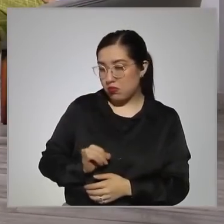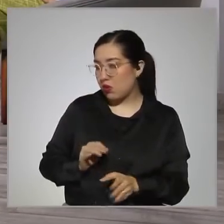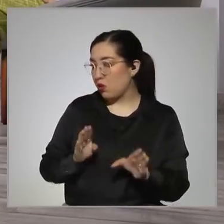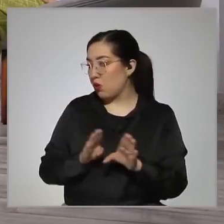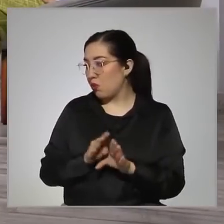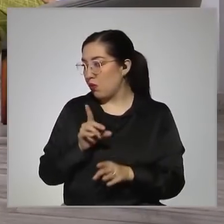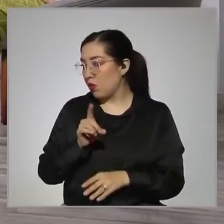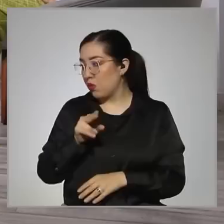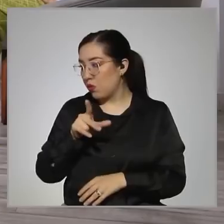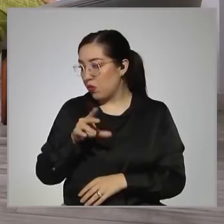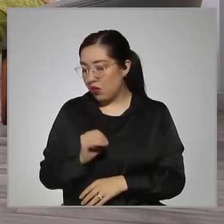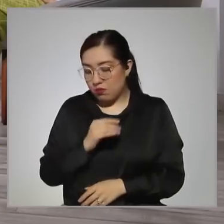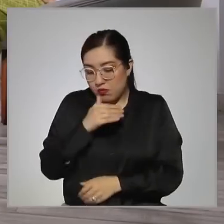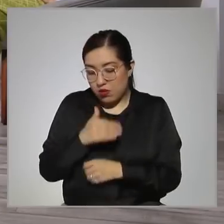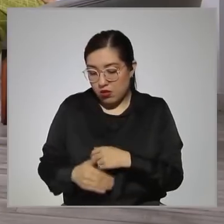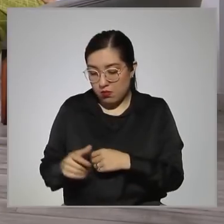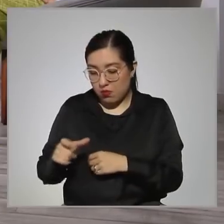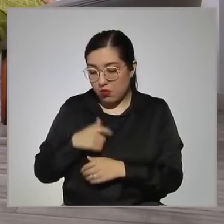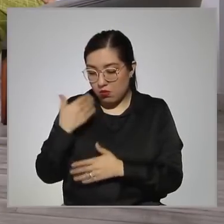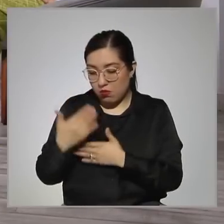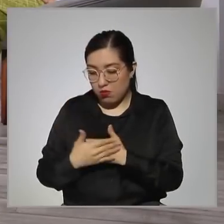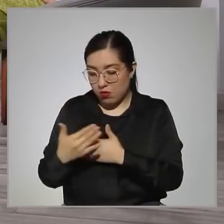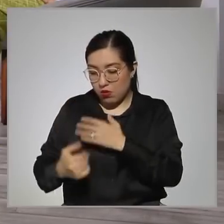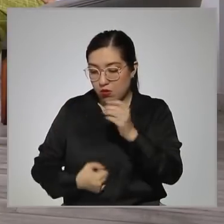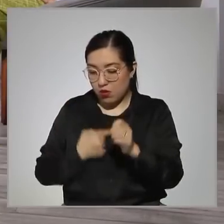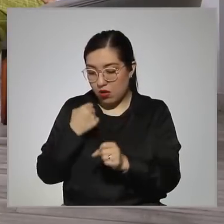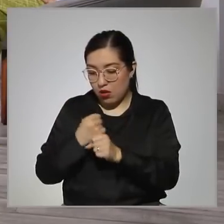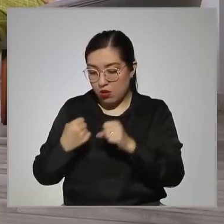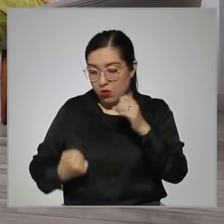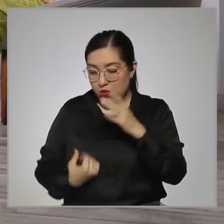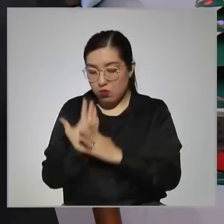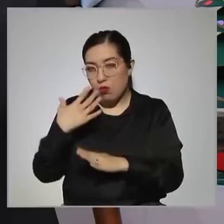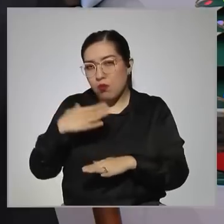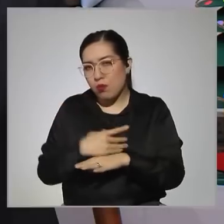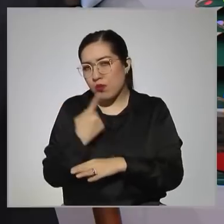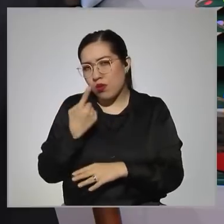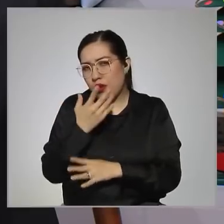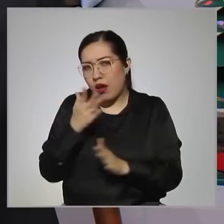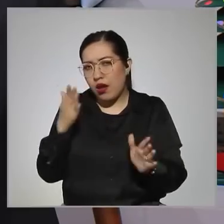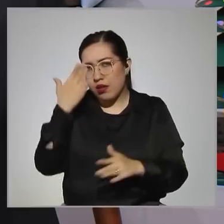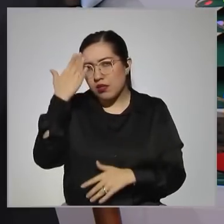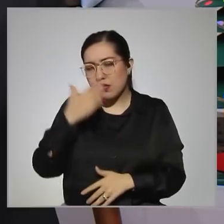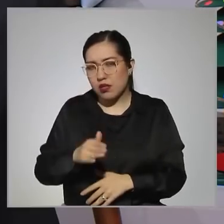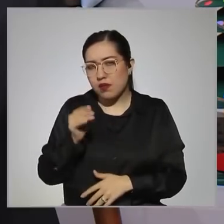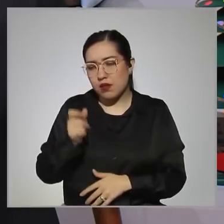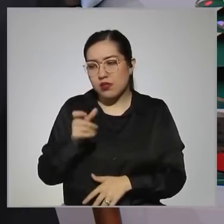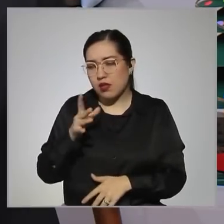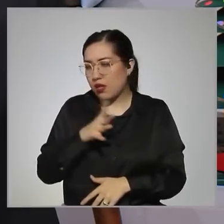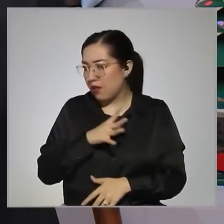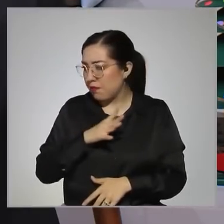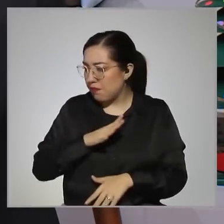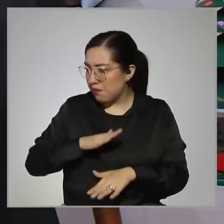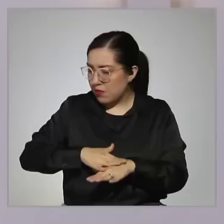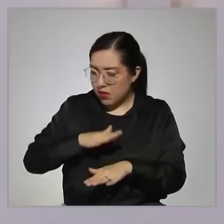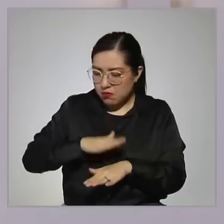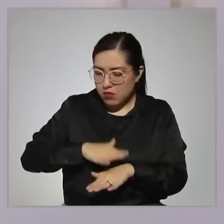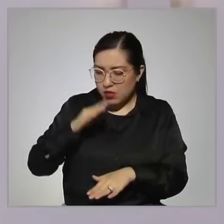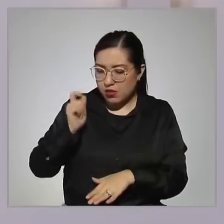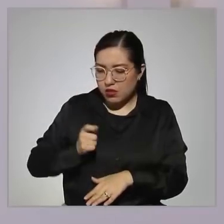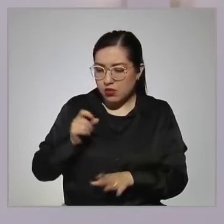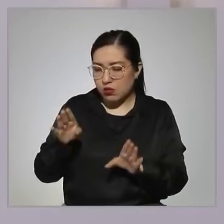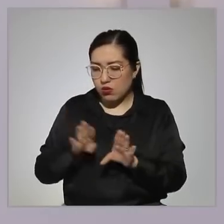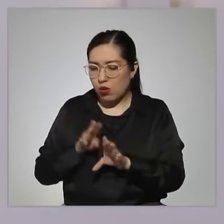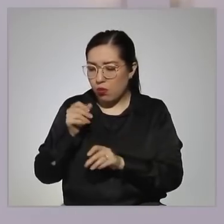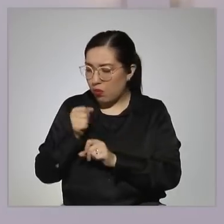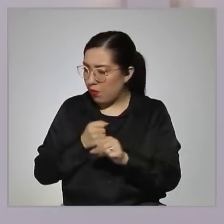nos estamos acercando precisamente al Año Nuevo, porque sabemos también que hay un incremento, por ejemplo, de